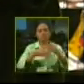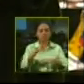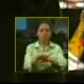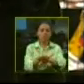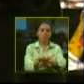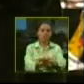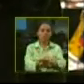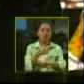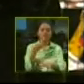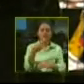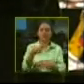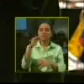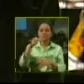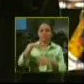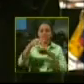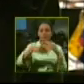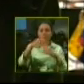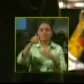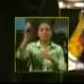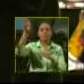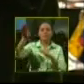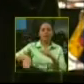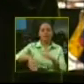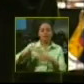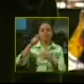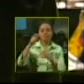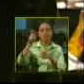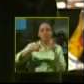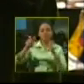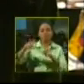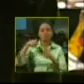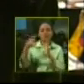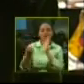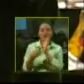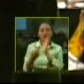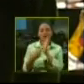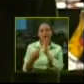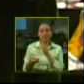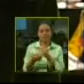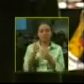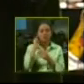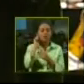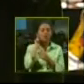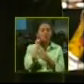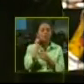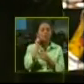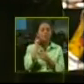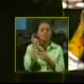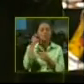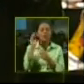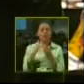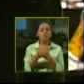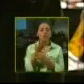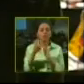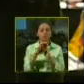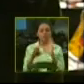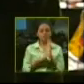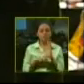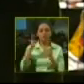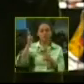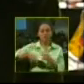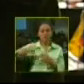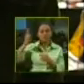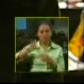en el extranjero que tiene la posibilidad de empadronarse y pronunciarse respecto a esta Constitución. Más allá de las fronteras, los ecuatorianos